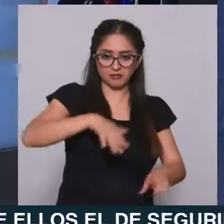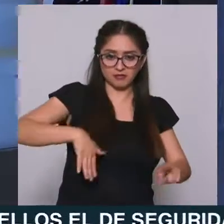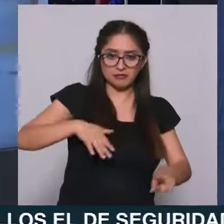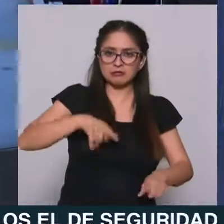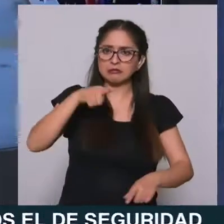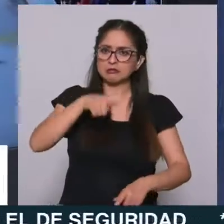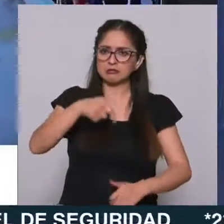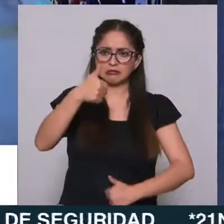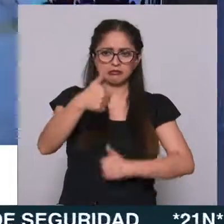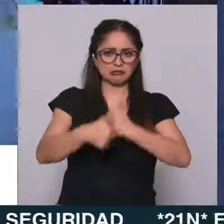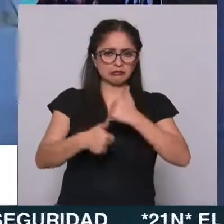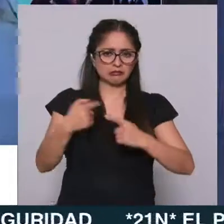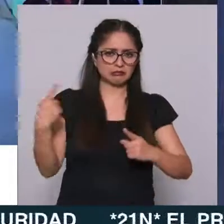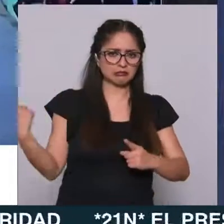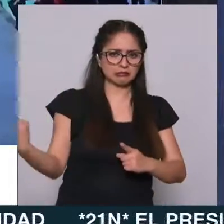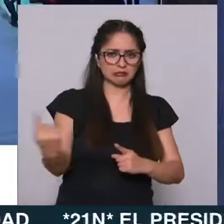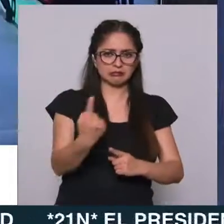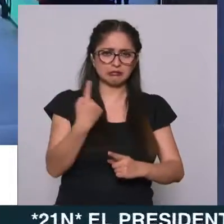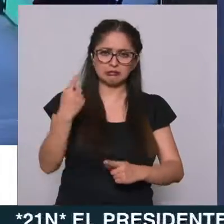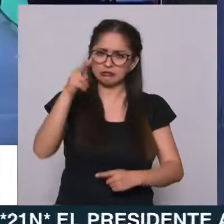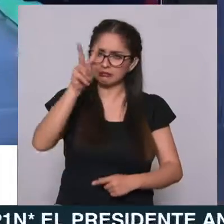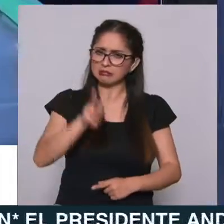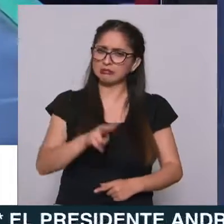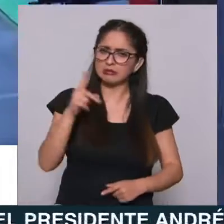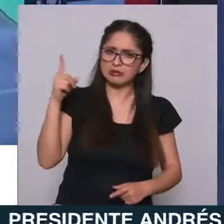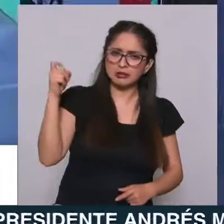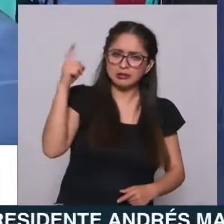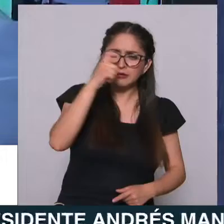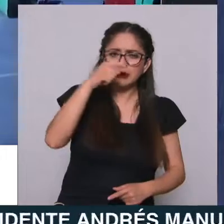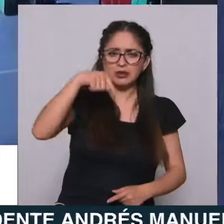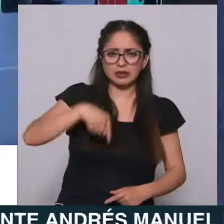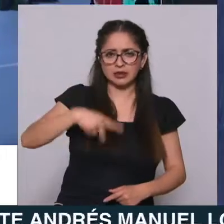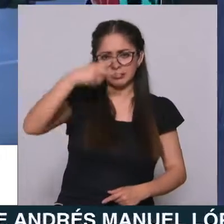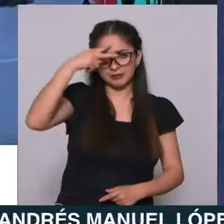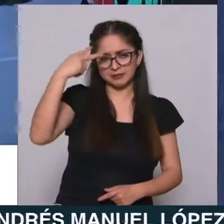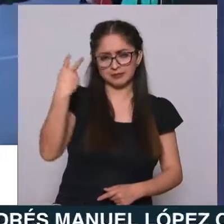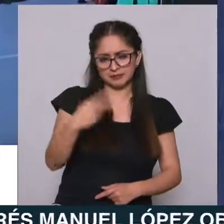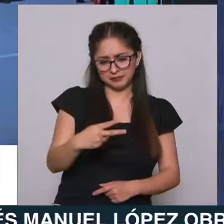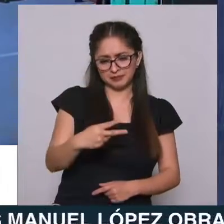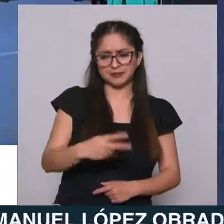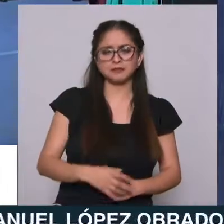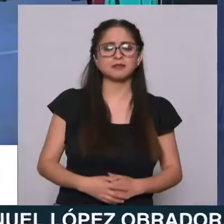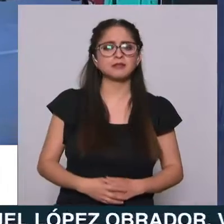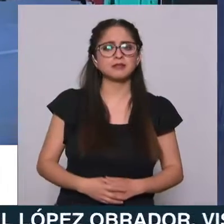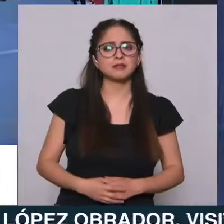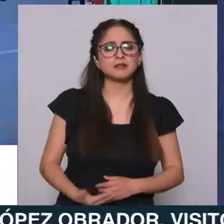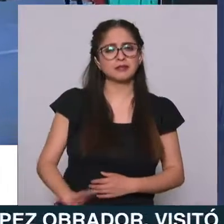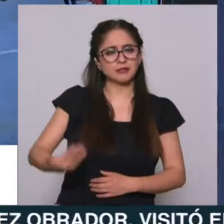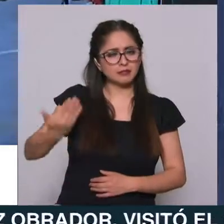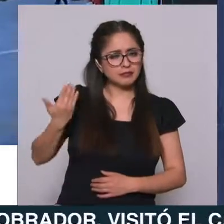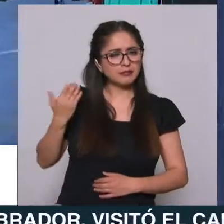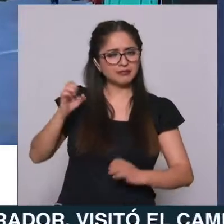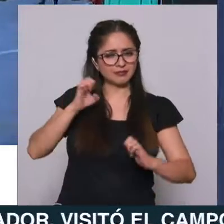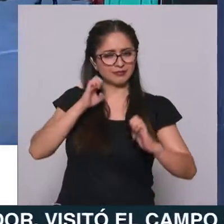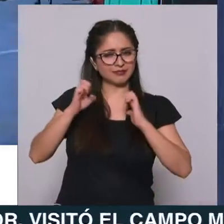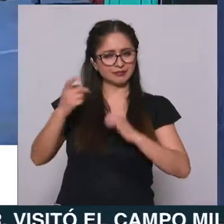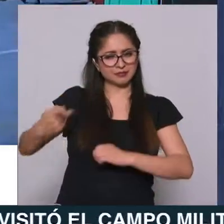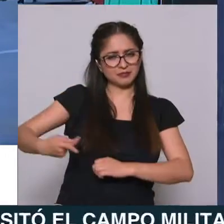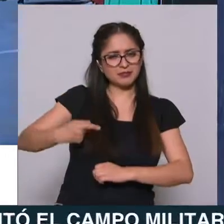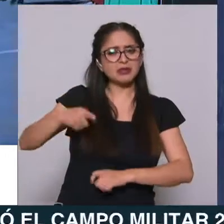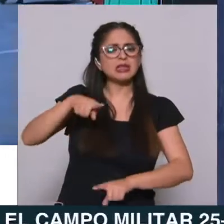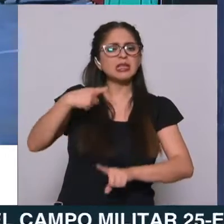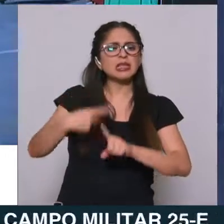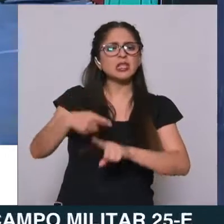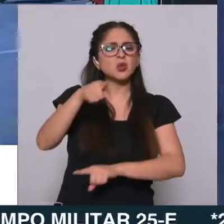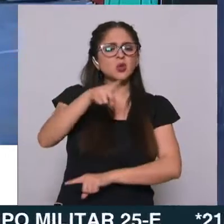seriales más, si no es que el más complicado de todo México. Y bueno, sí, como en una entrevista me decían, ¿quién es tu rival a vencer o